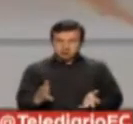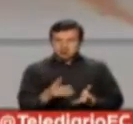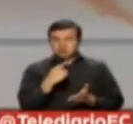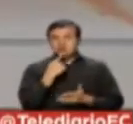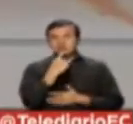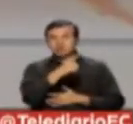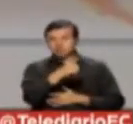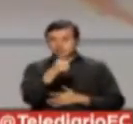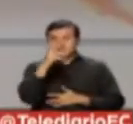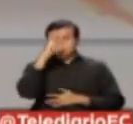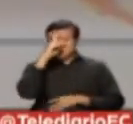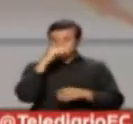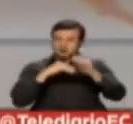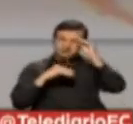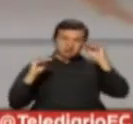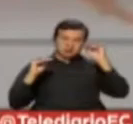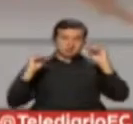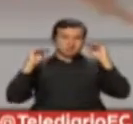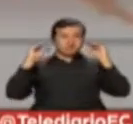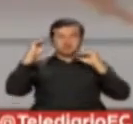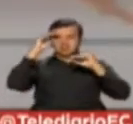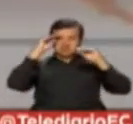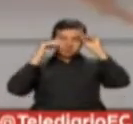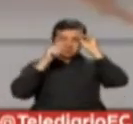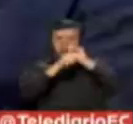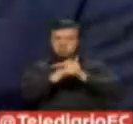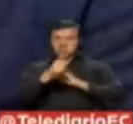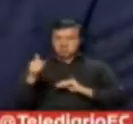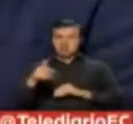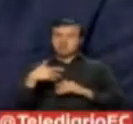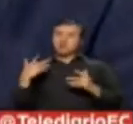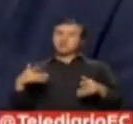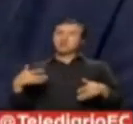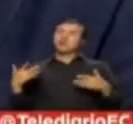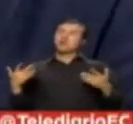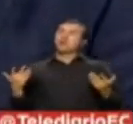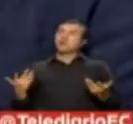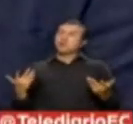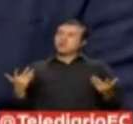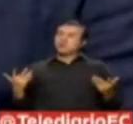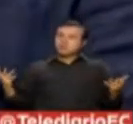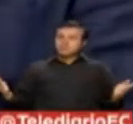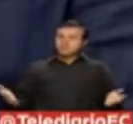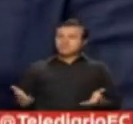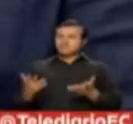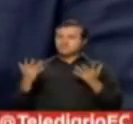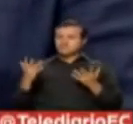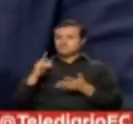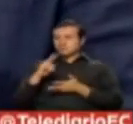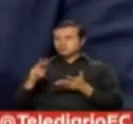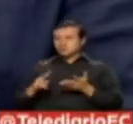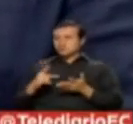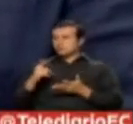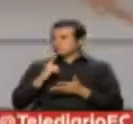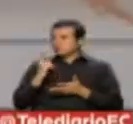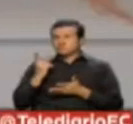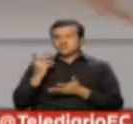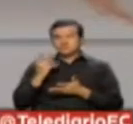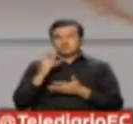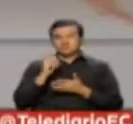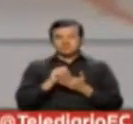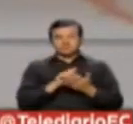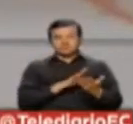decirles ustedes pueden también llegar al conocimiento por sí mismo pero cómo se logra esta inducción a la lectura bueno es